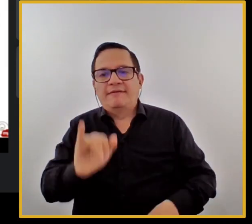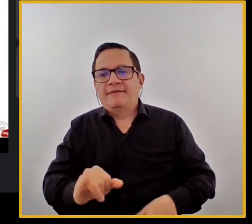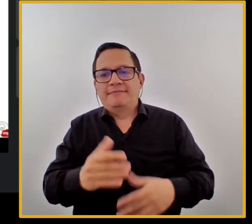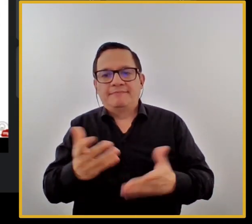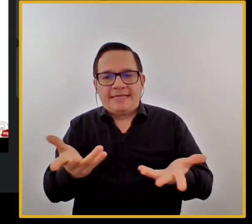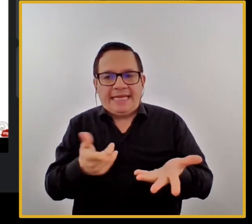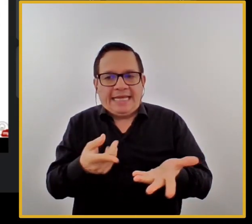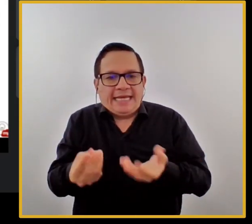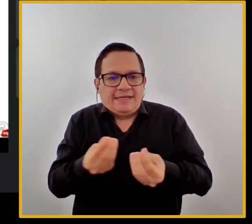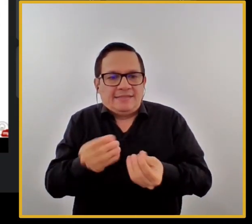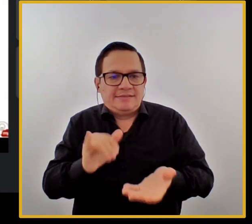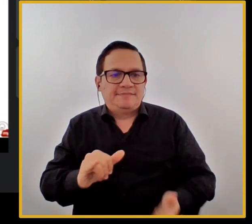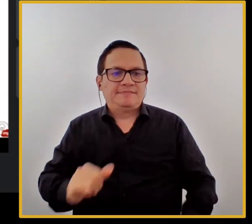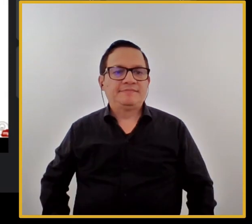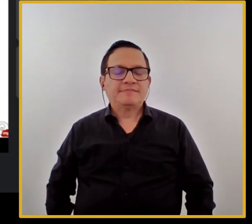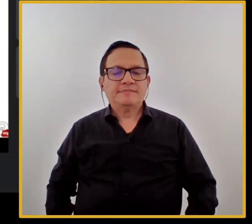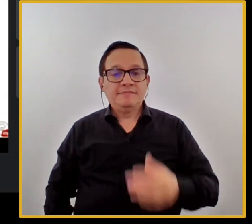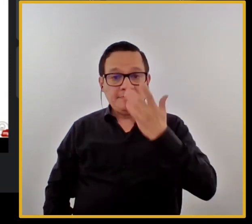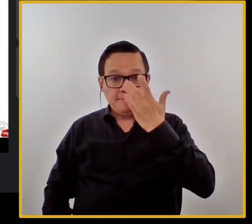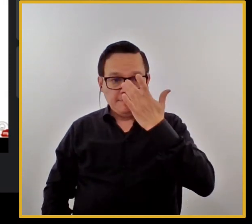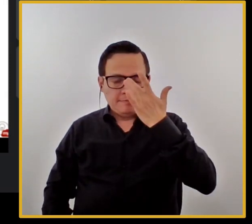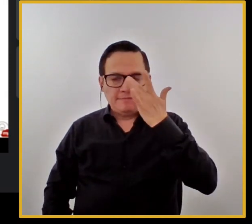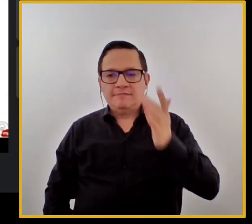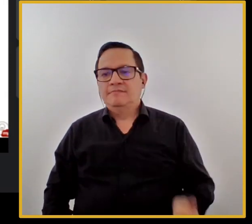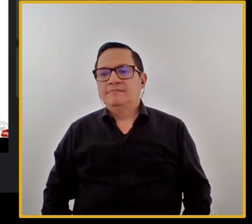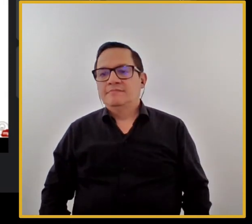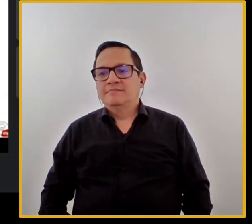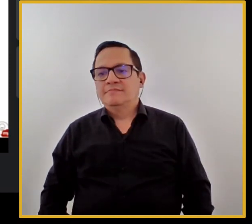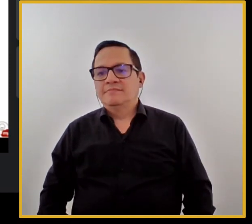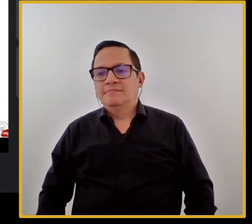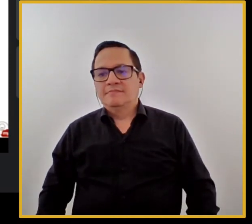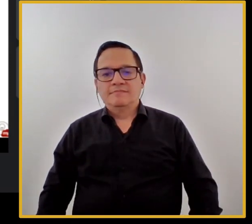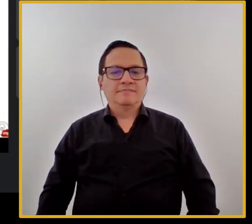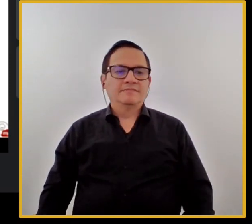que estamos haciendo, ¿sí?